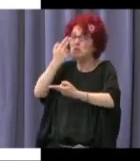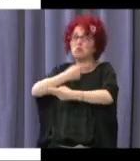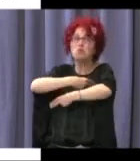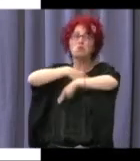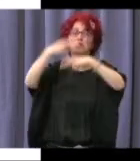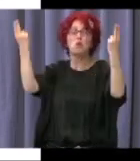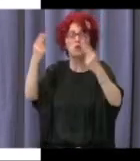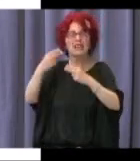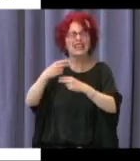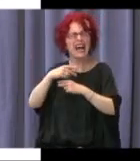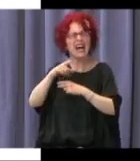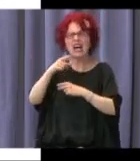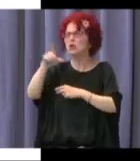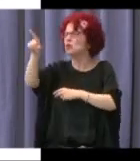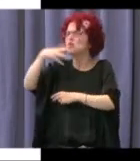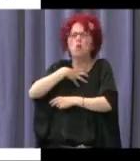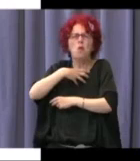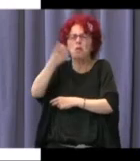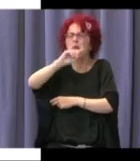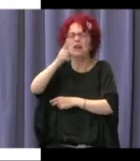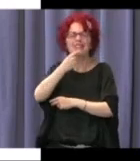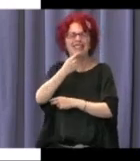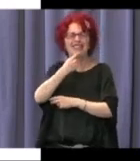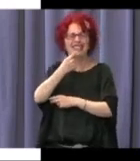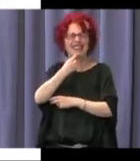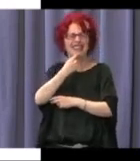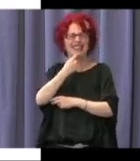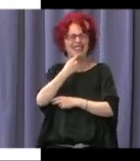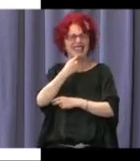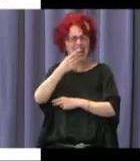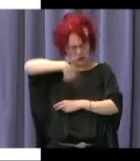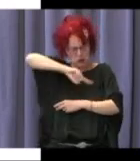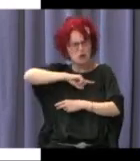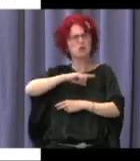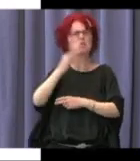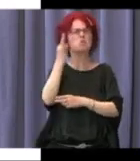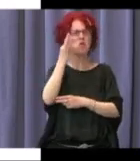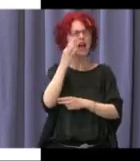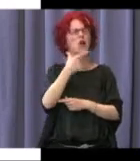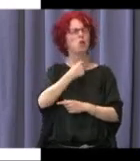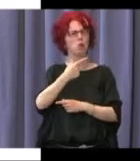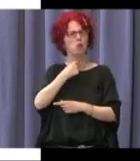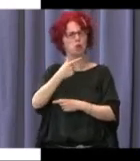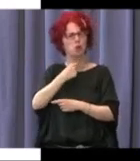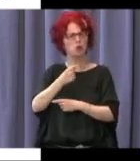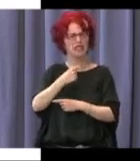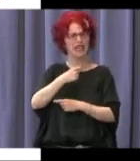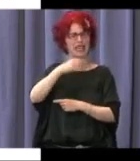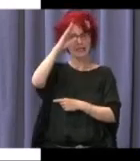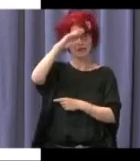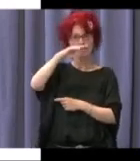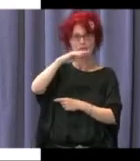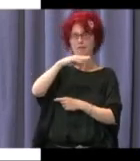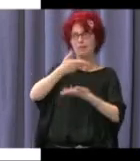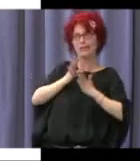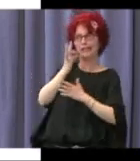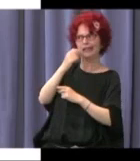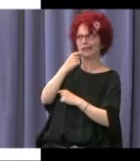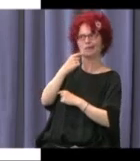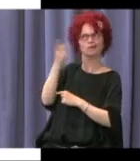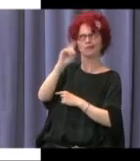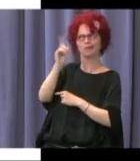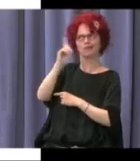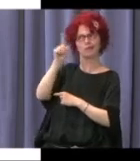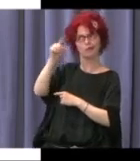las mujeres nos gustan estas barbaridades que se nos digan por la calle? Por eso digo que esto hay que explicarlo y que contarlo, porque la gente no reflexiona sobre